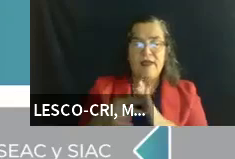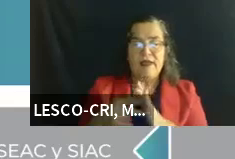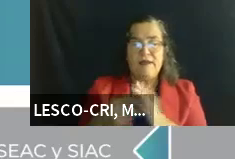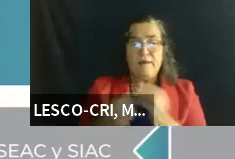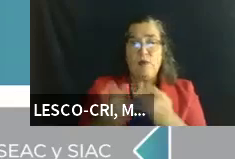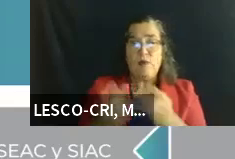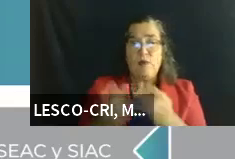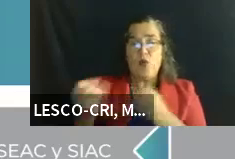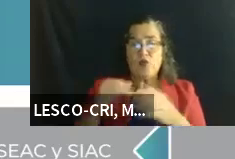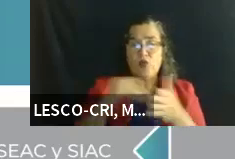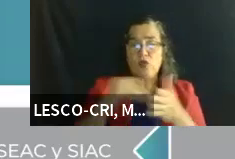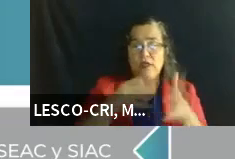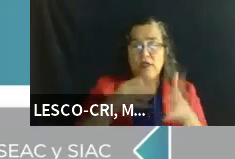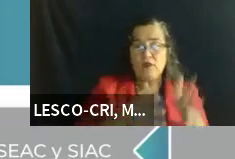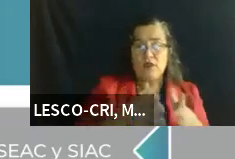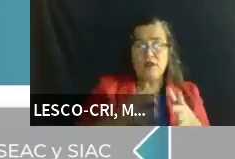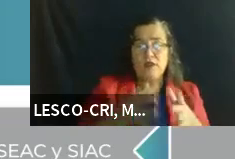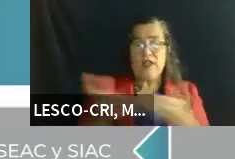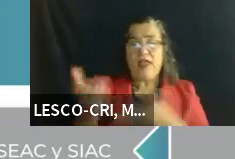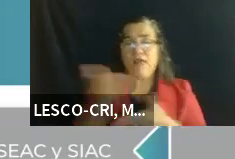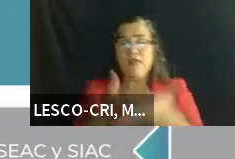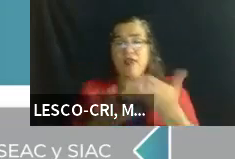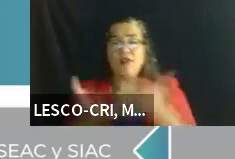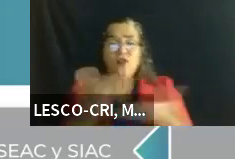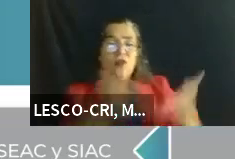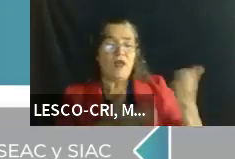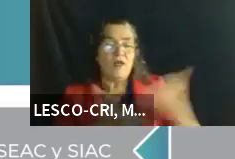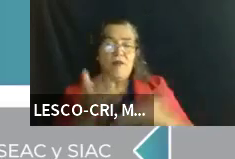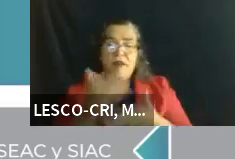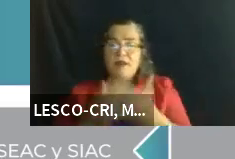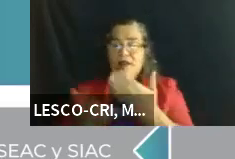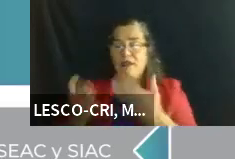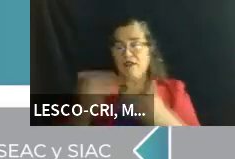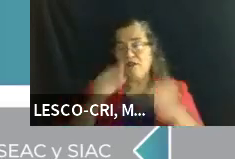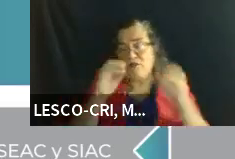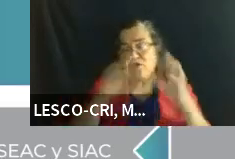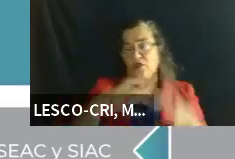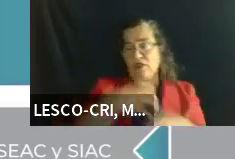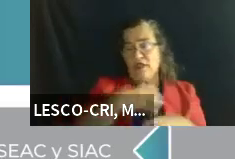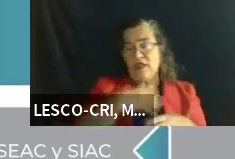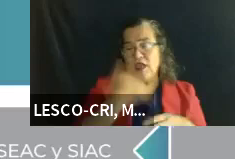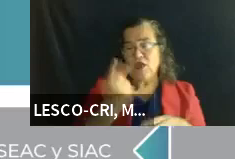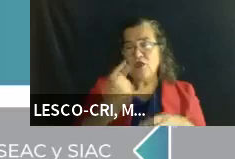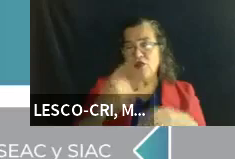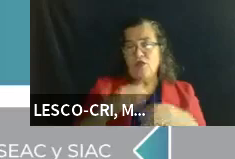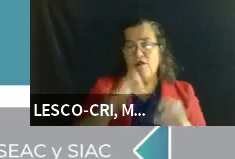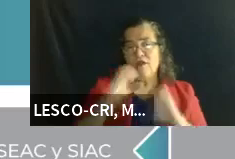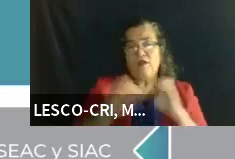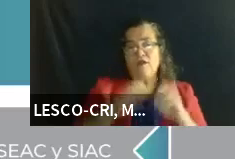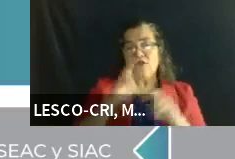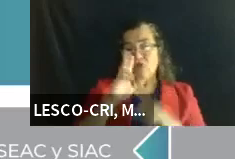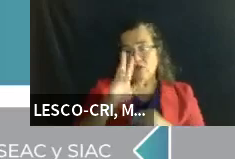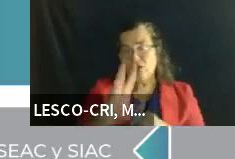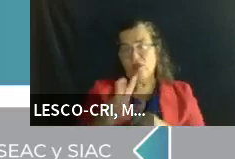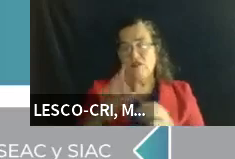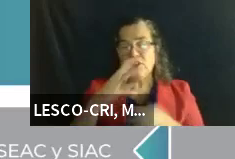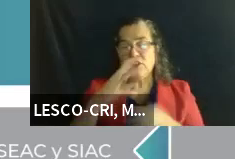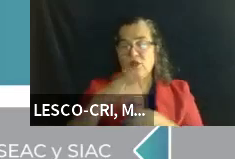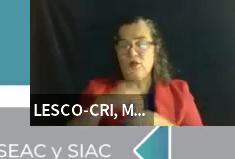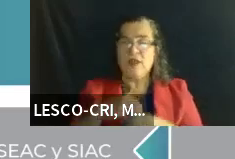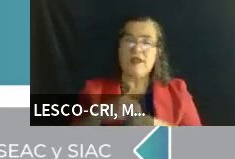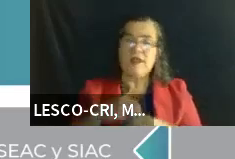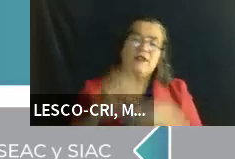del estudiante, la retroalimentación del profesor y la autoevaluación del estudiante. Esos tres componentes caracterizan